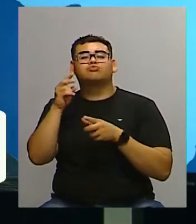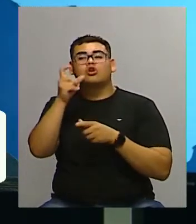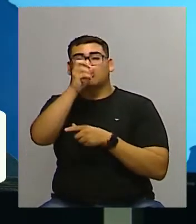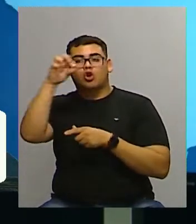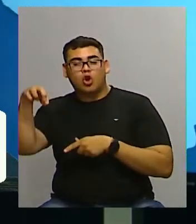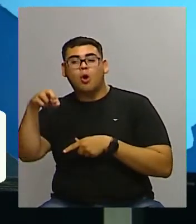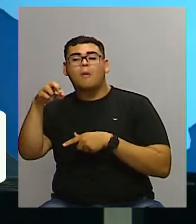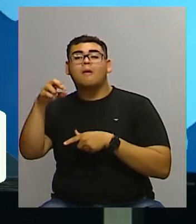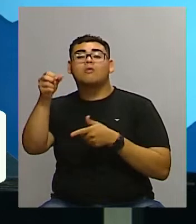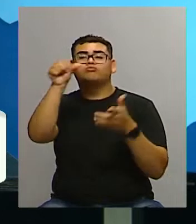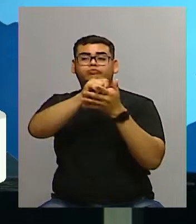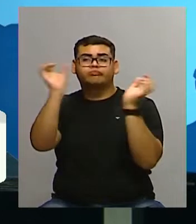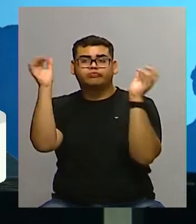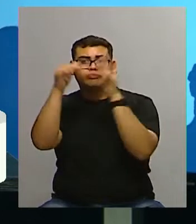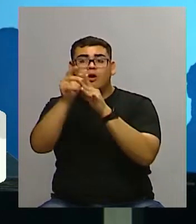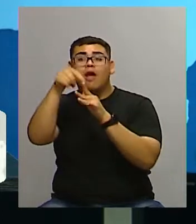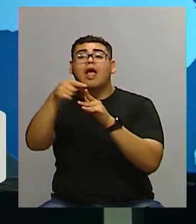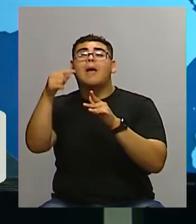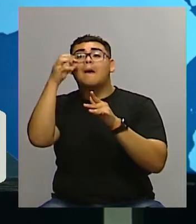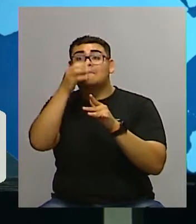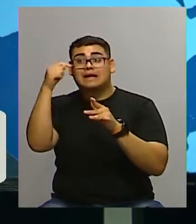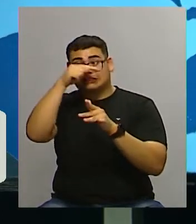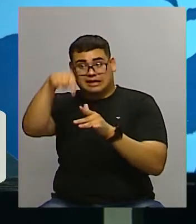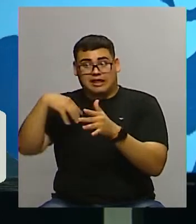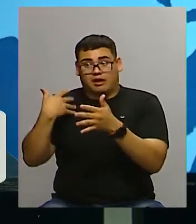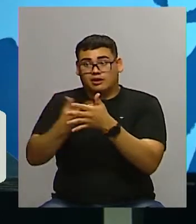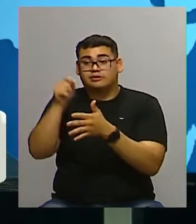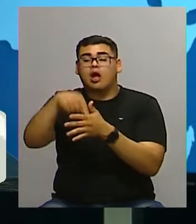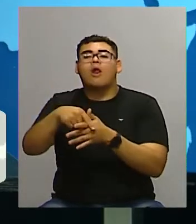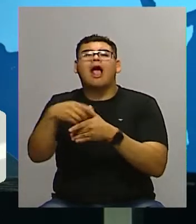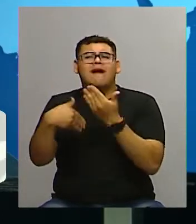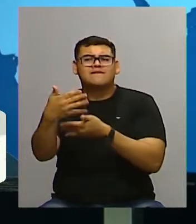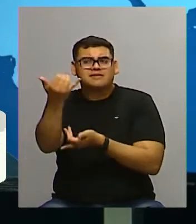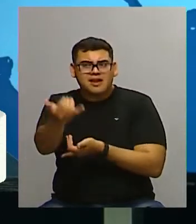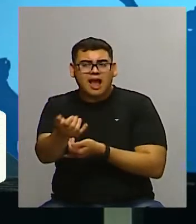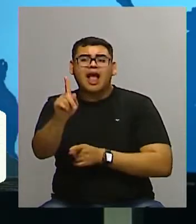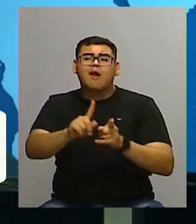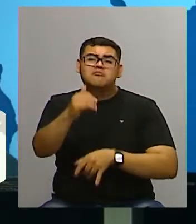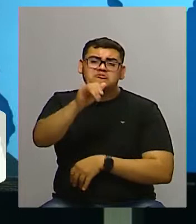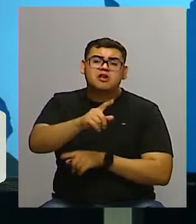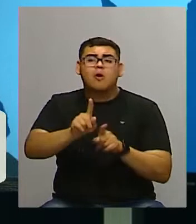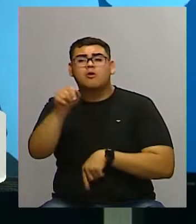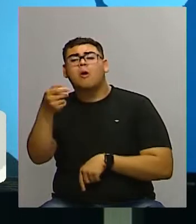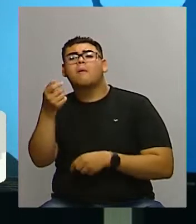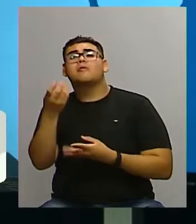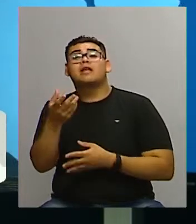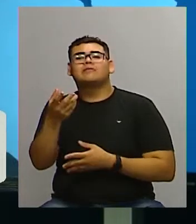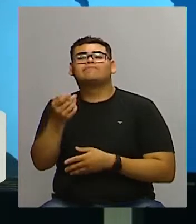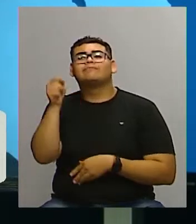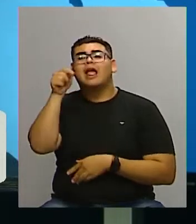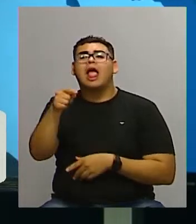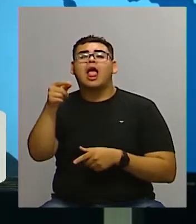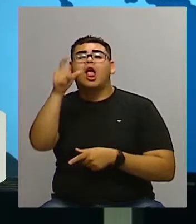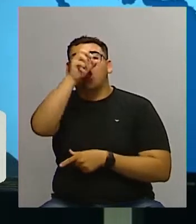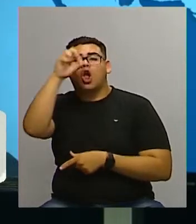Son 27. Uno entiende que algunos avances hay, sobre todo teniendo en cuenta que se toma la cumbre de París como tal vez esa